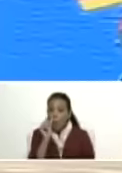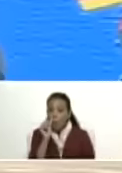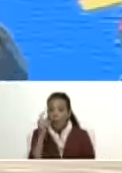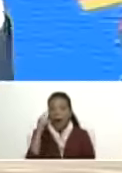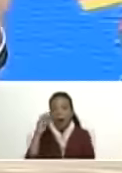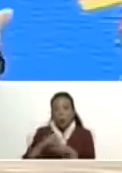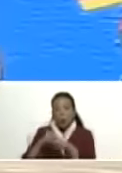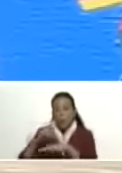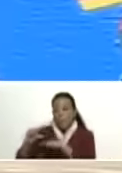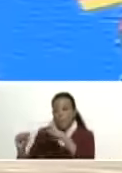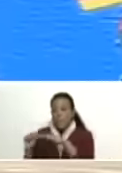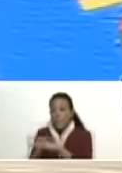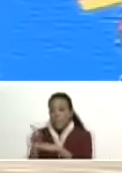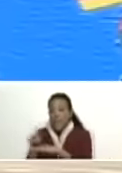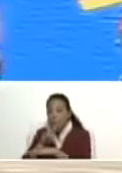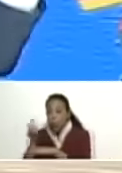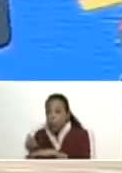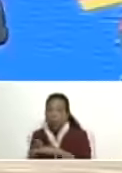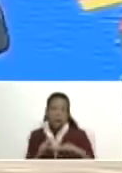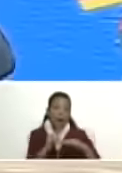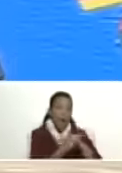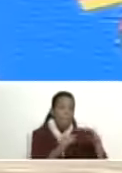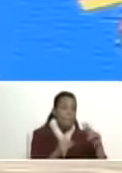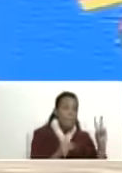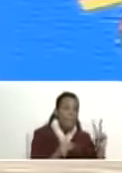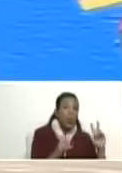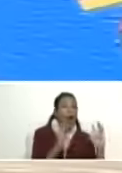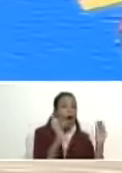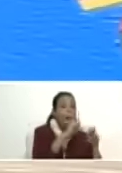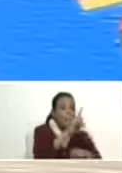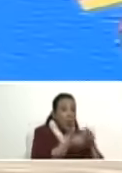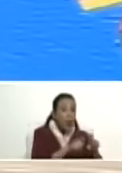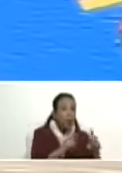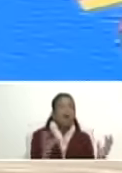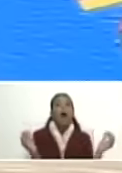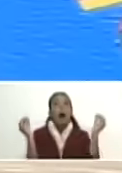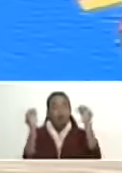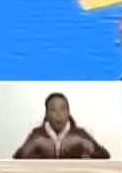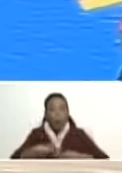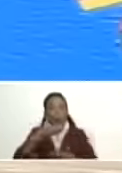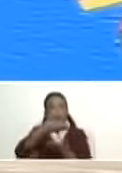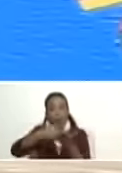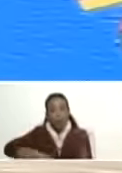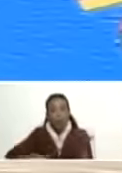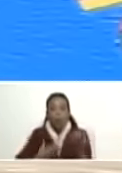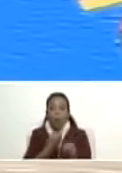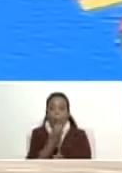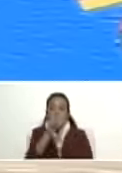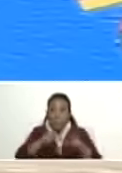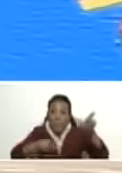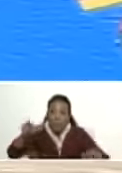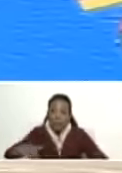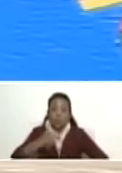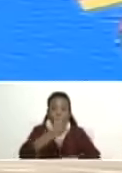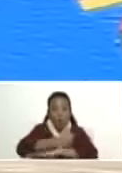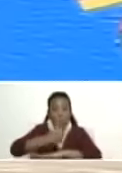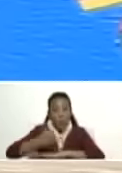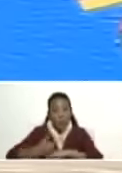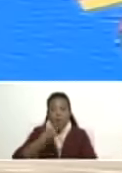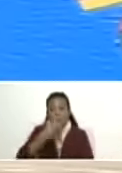consulta a Guyana y consulta a Venezuela y aceptamos que se nombren buenos oficiantes.